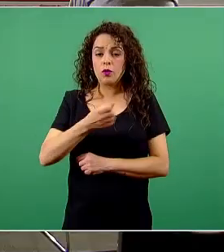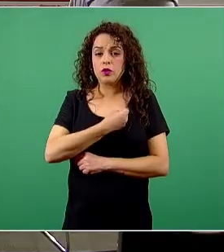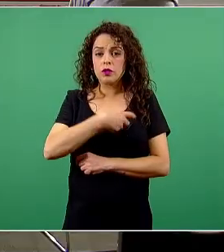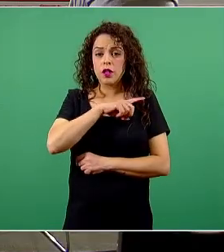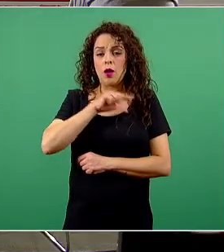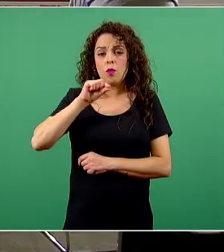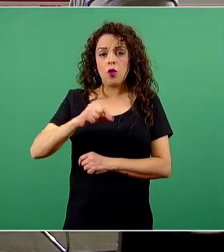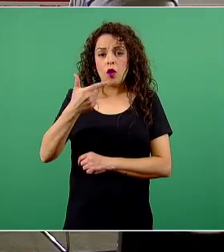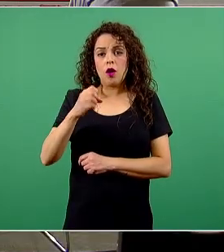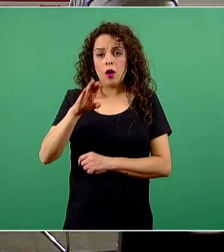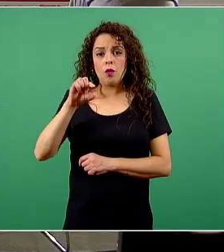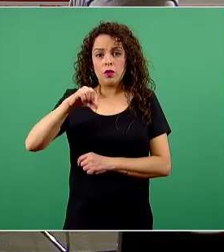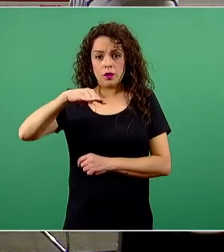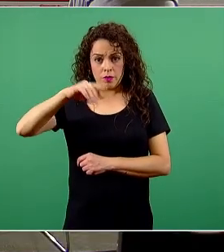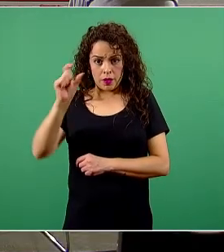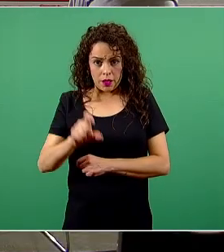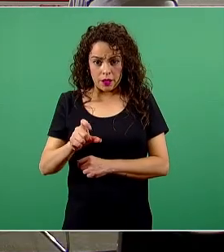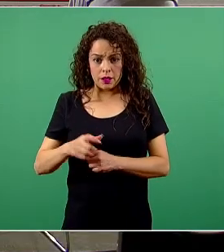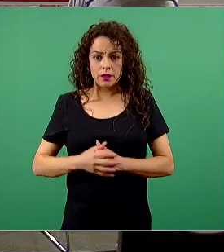mivacuna.salud.gov.mx,